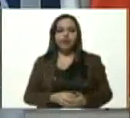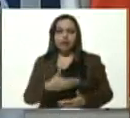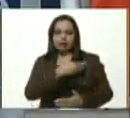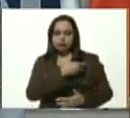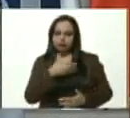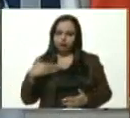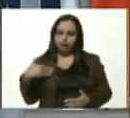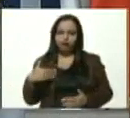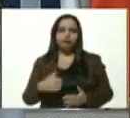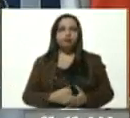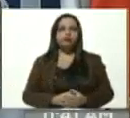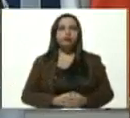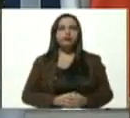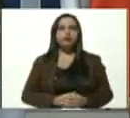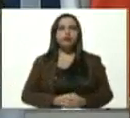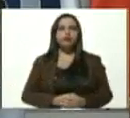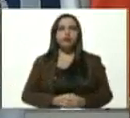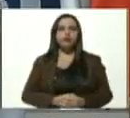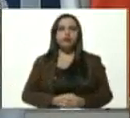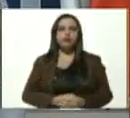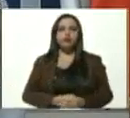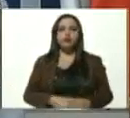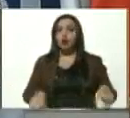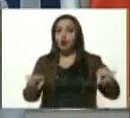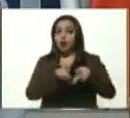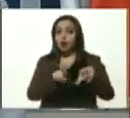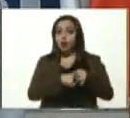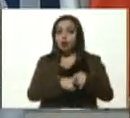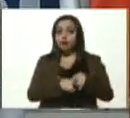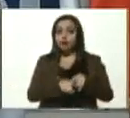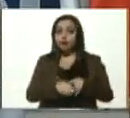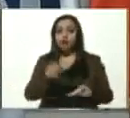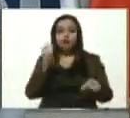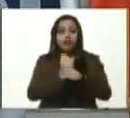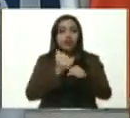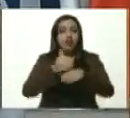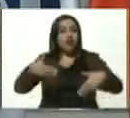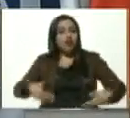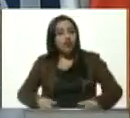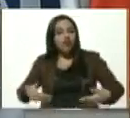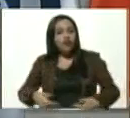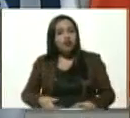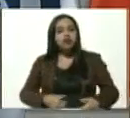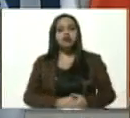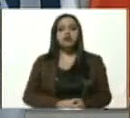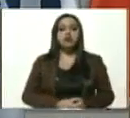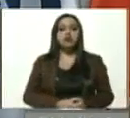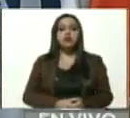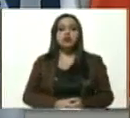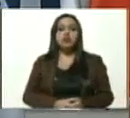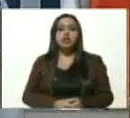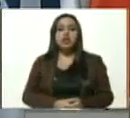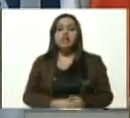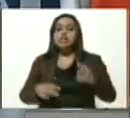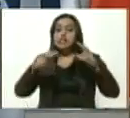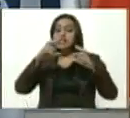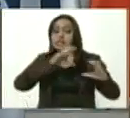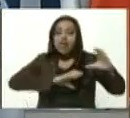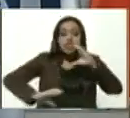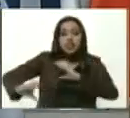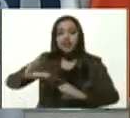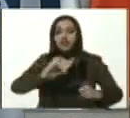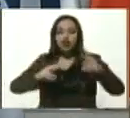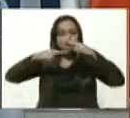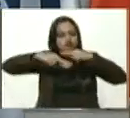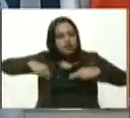igualmente, en medio pues de todo este esfuerzo, que es un esfuerzo de carácter técnico, científico,